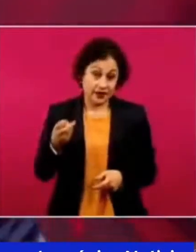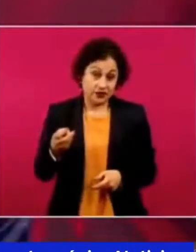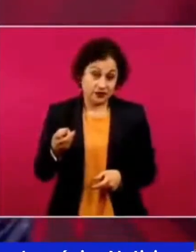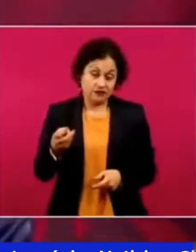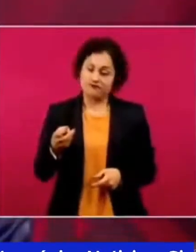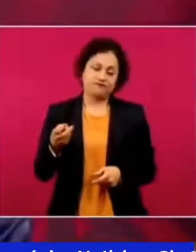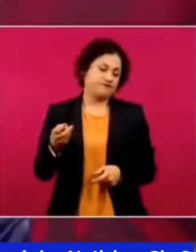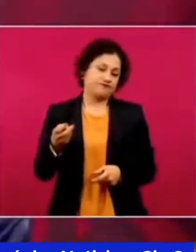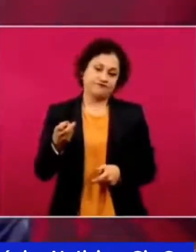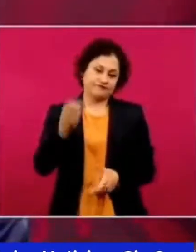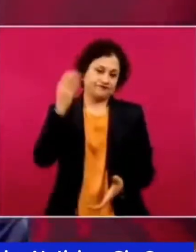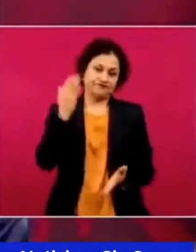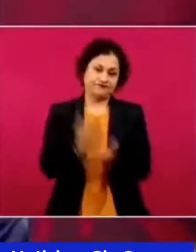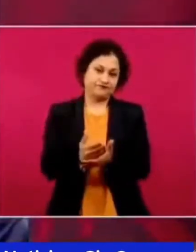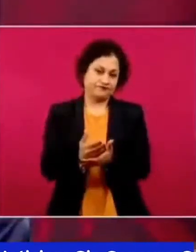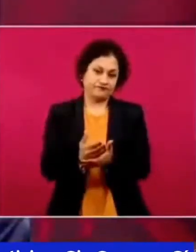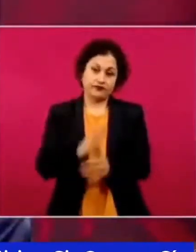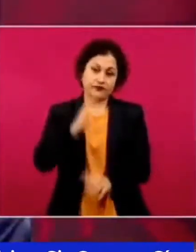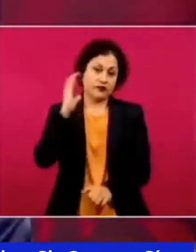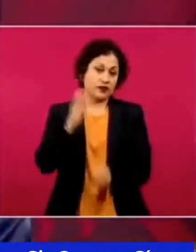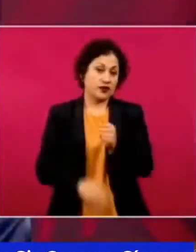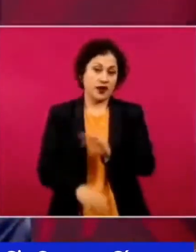reconocerlo.